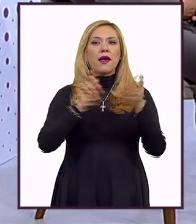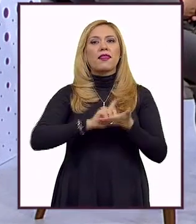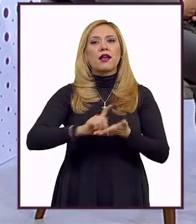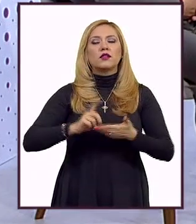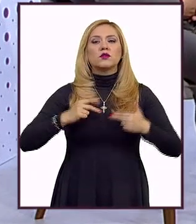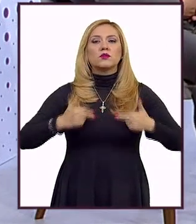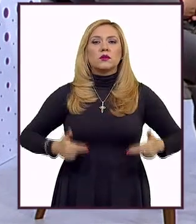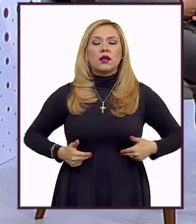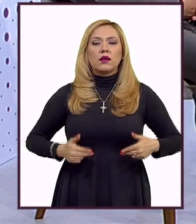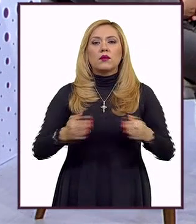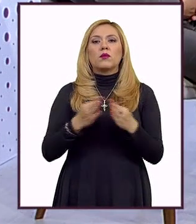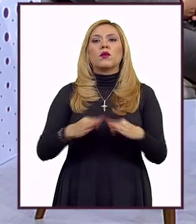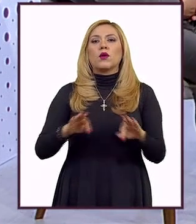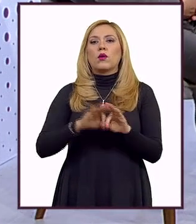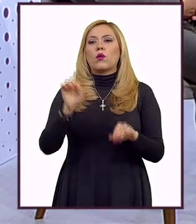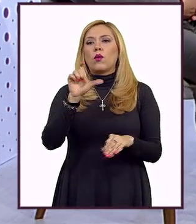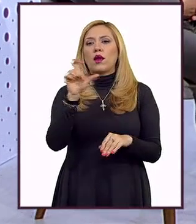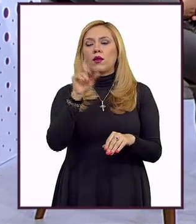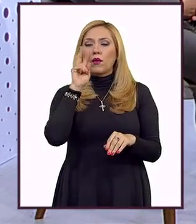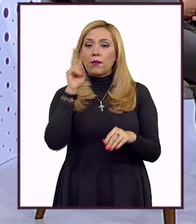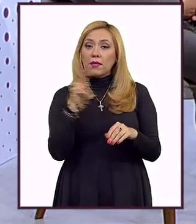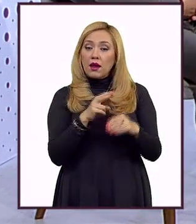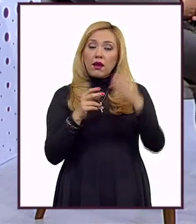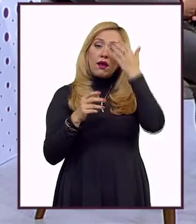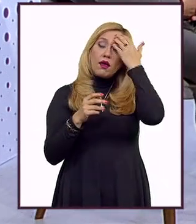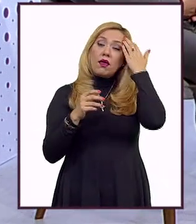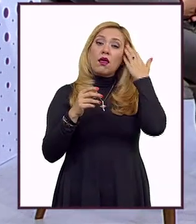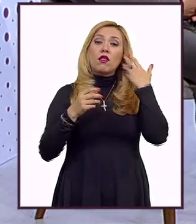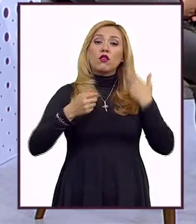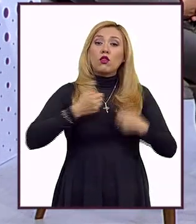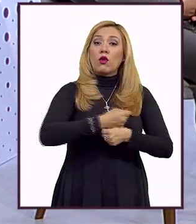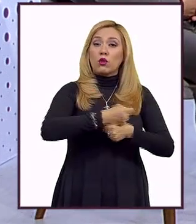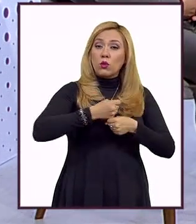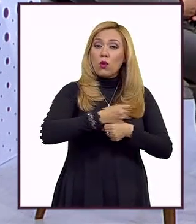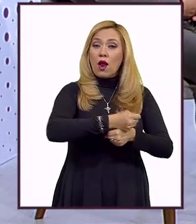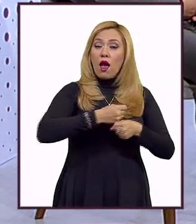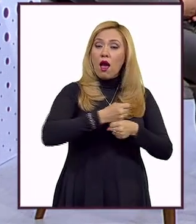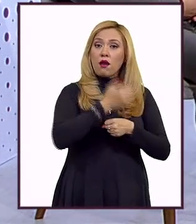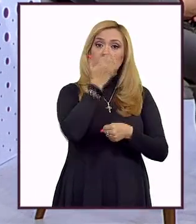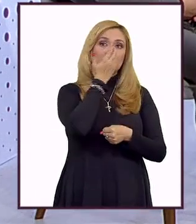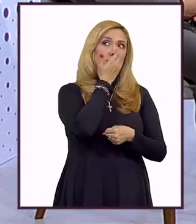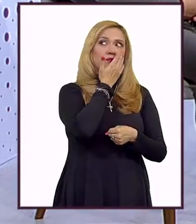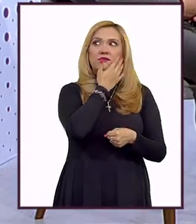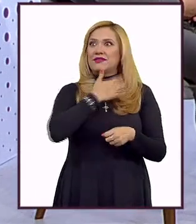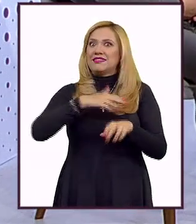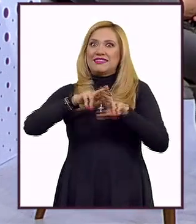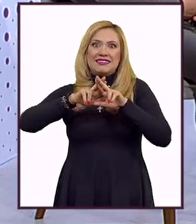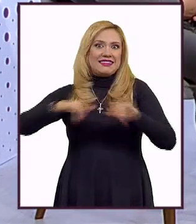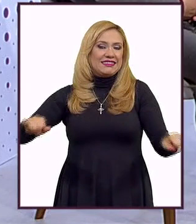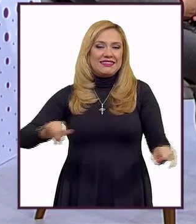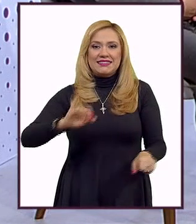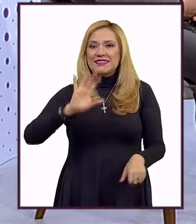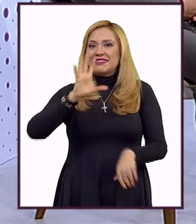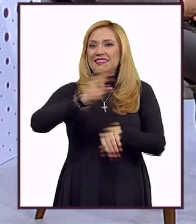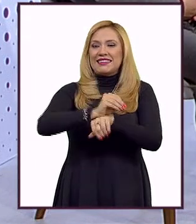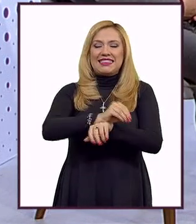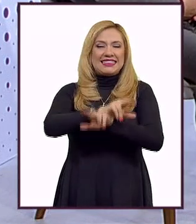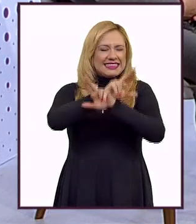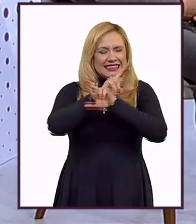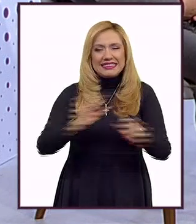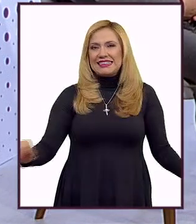es el debate dónde está la excepción, ¿no? Pero en el caso de la tortura no existe la posibilidad de una excepción o de una justificación por ningún